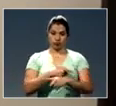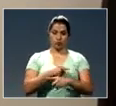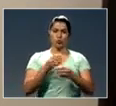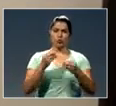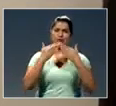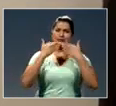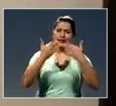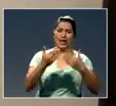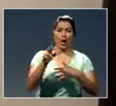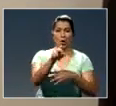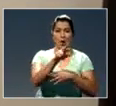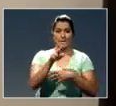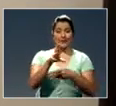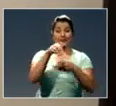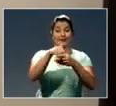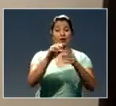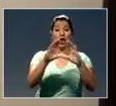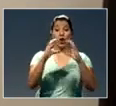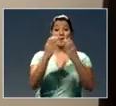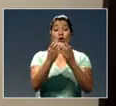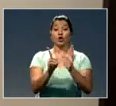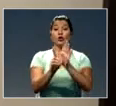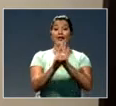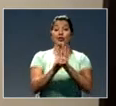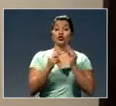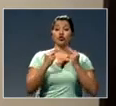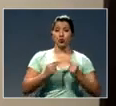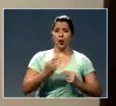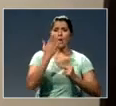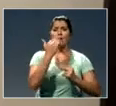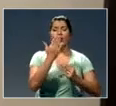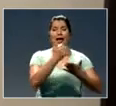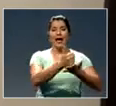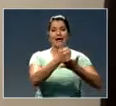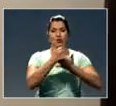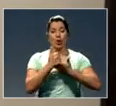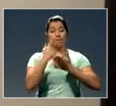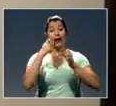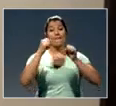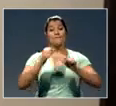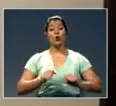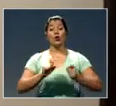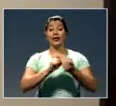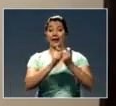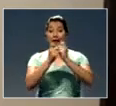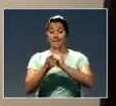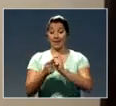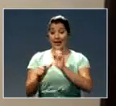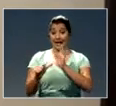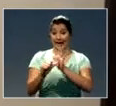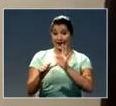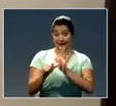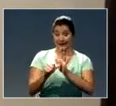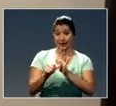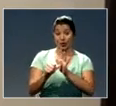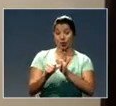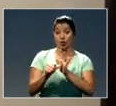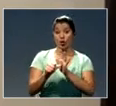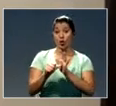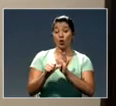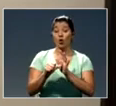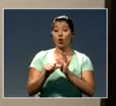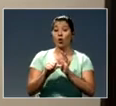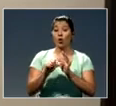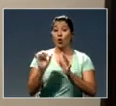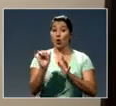compañeros de la Comisión de Derechos Humanos que aportaron para que se modificara el artículo de la forma inicial